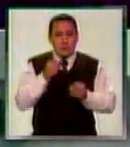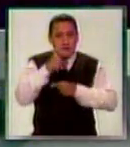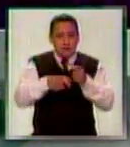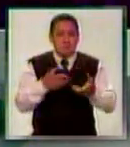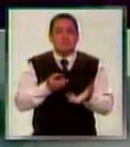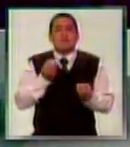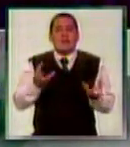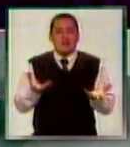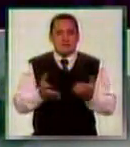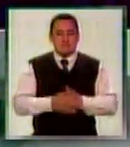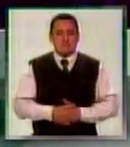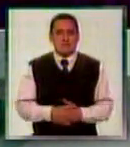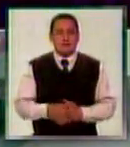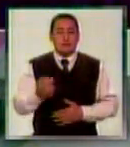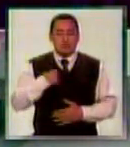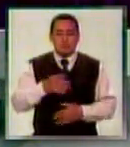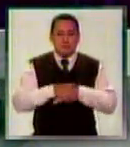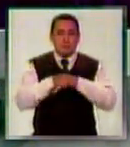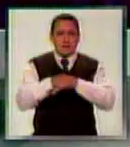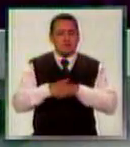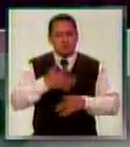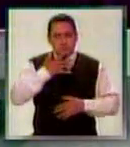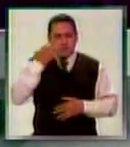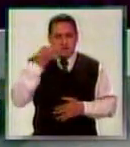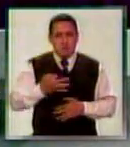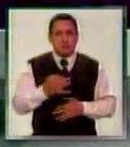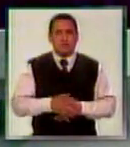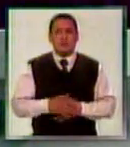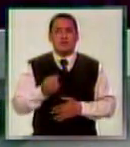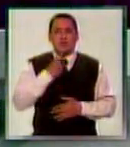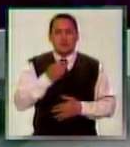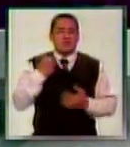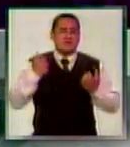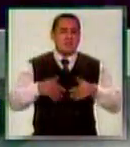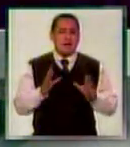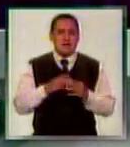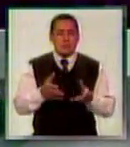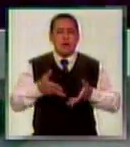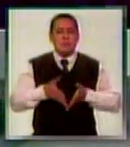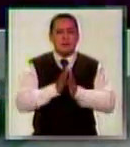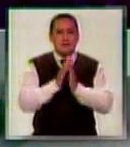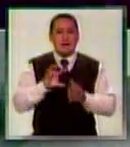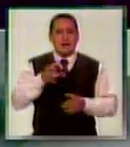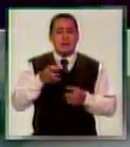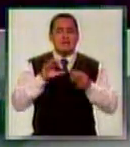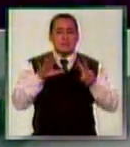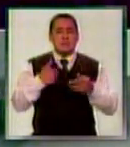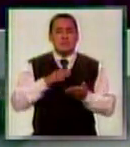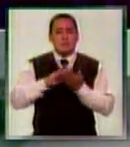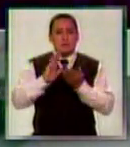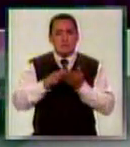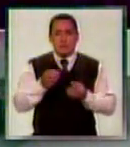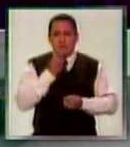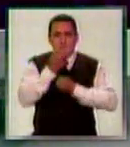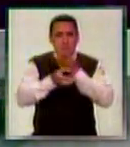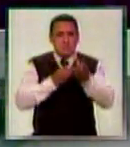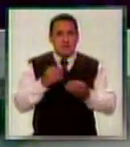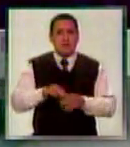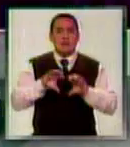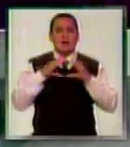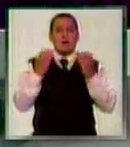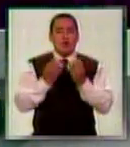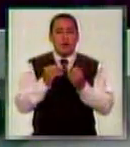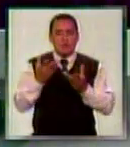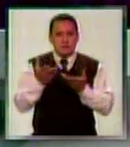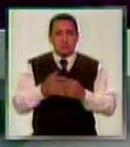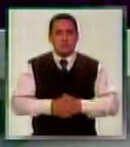qué están? ¿No? Yo realmente los felicito, yo estoy seguro. Yo desde ya voy a pedir a Canal 7 que me autorice a transmitir esos especiales a través del canal